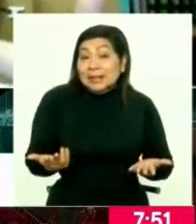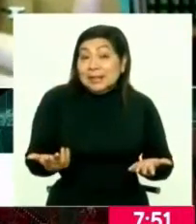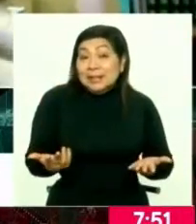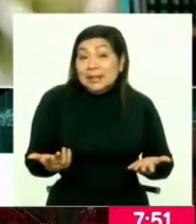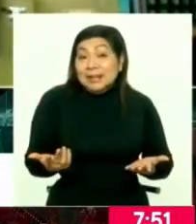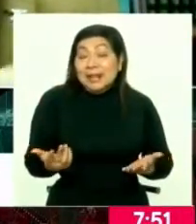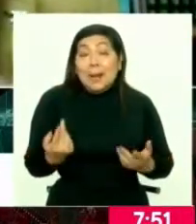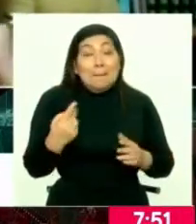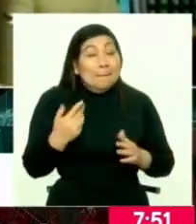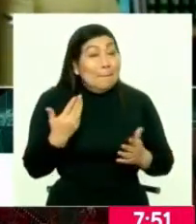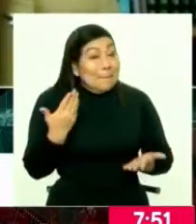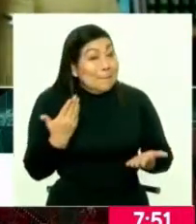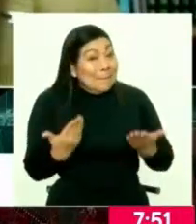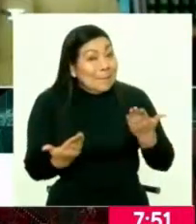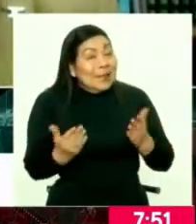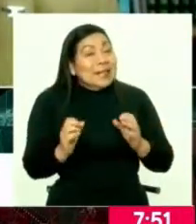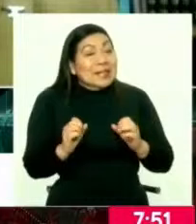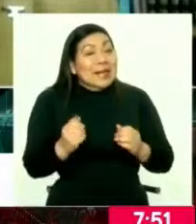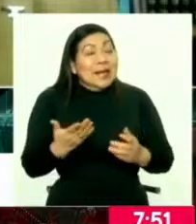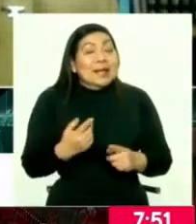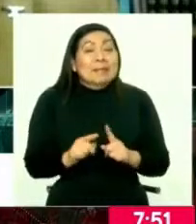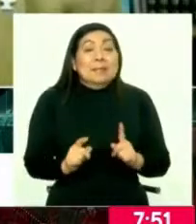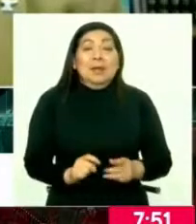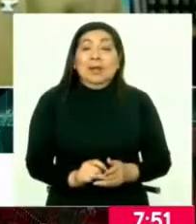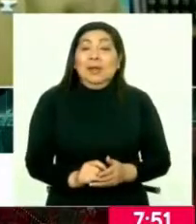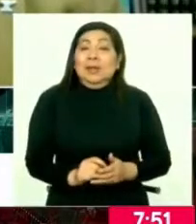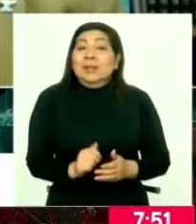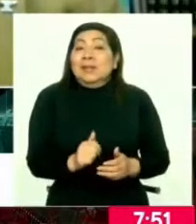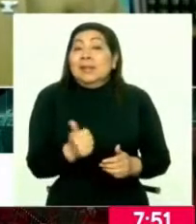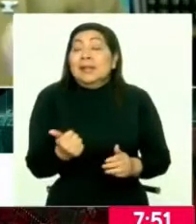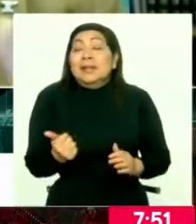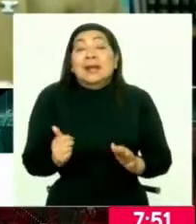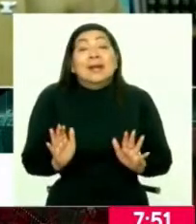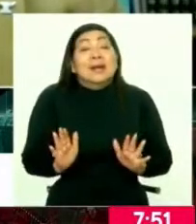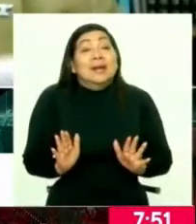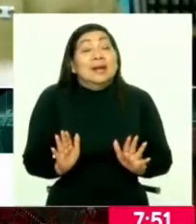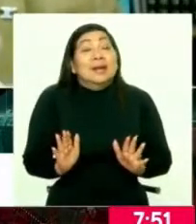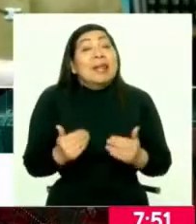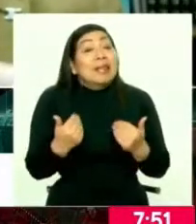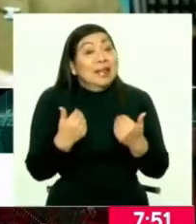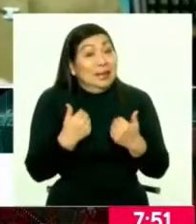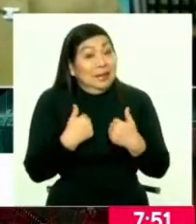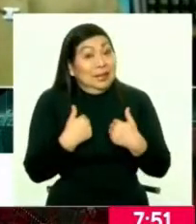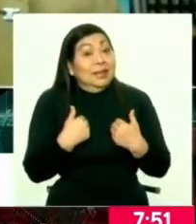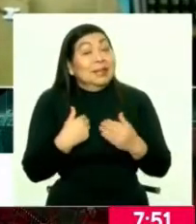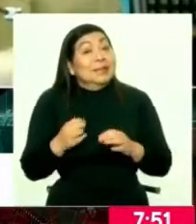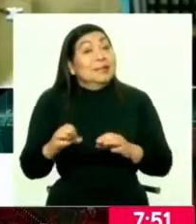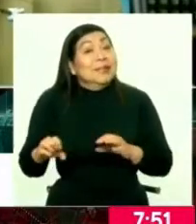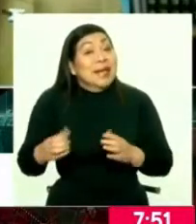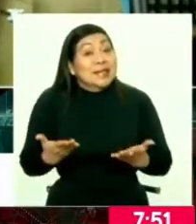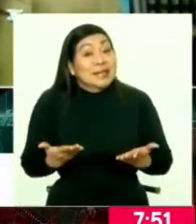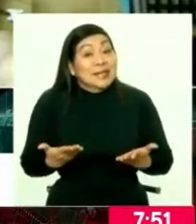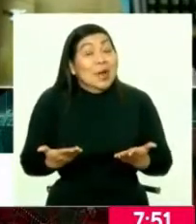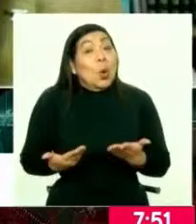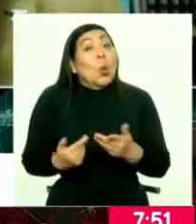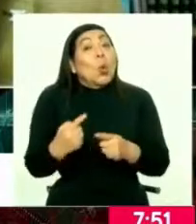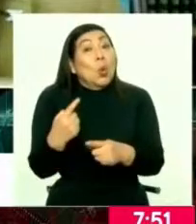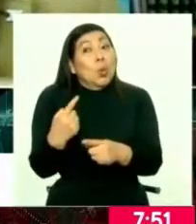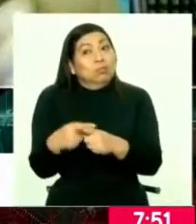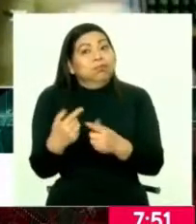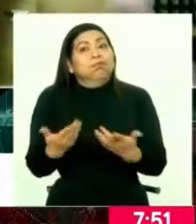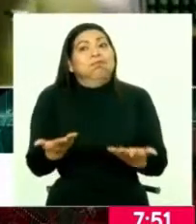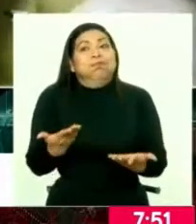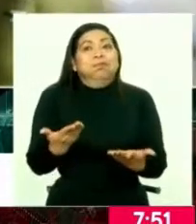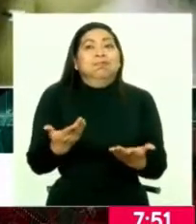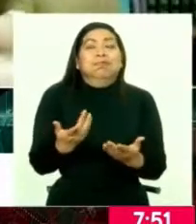esa disposición parece que de momento existe, pero obviamente él va a tener que hacer una serie